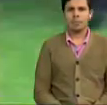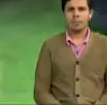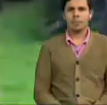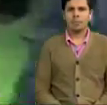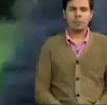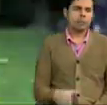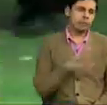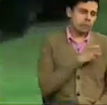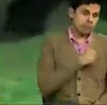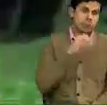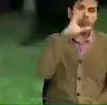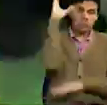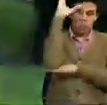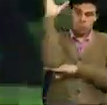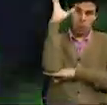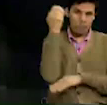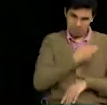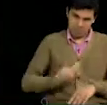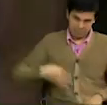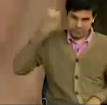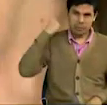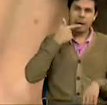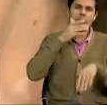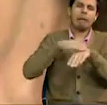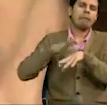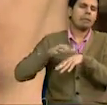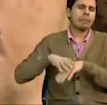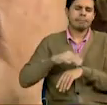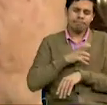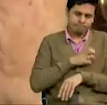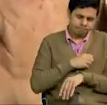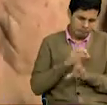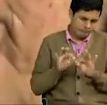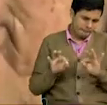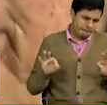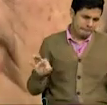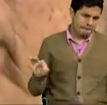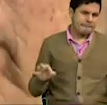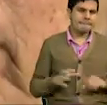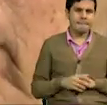Un duelo nacional declaró el presidente de la época. Cuando llegaron los cadáveres